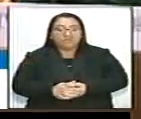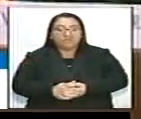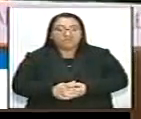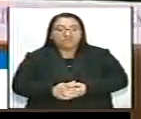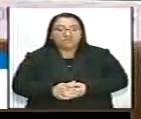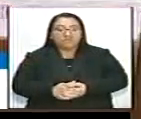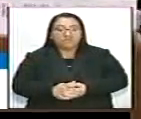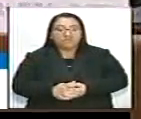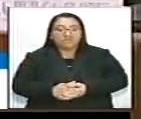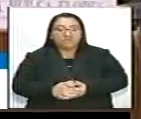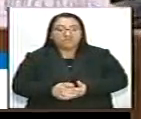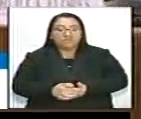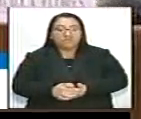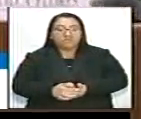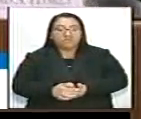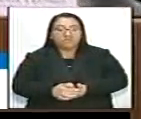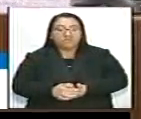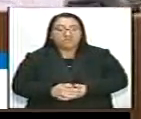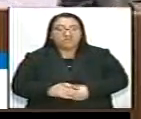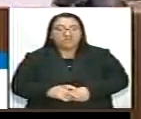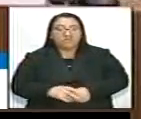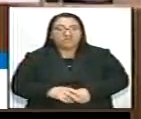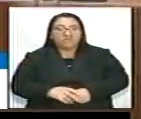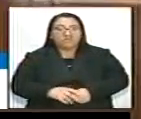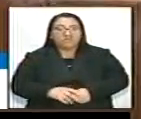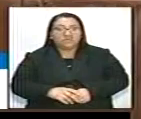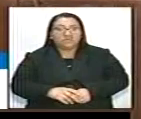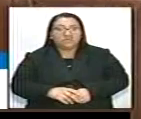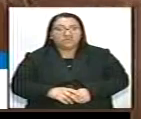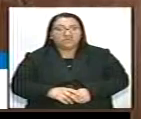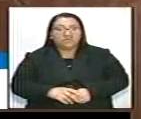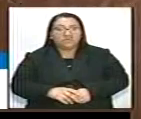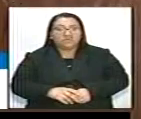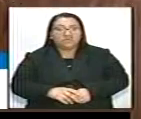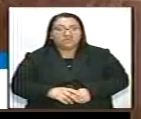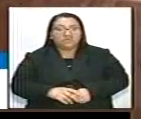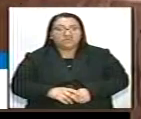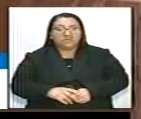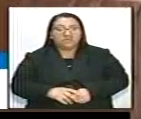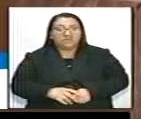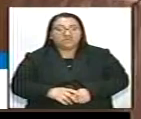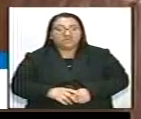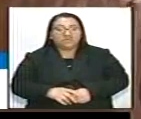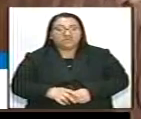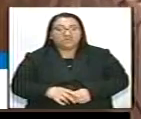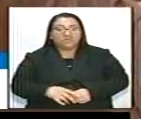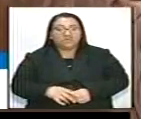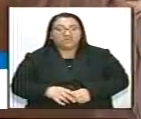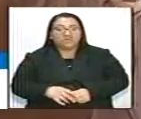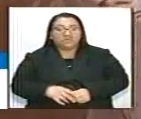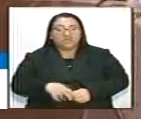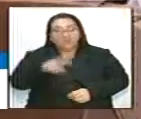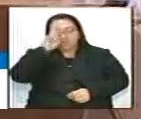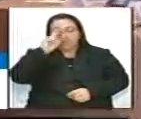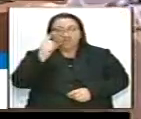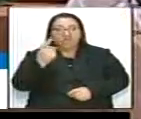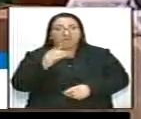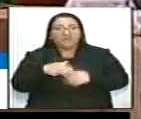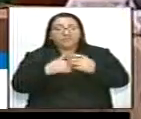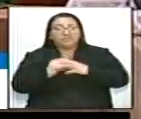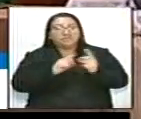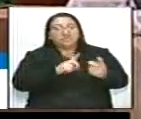hacemos es bienestar al país. Reitero, el Perú está primero, no desde la tensión que mueven las